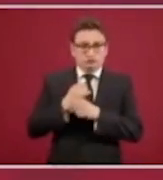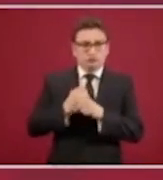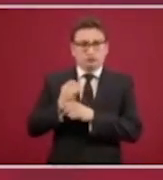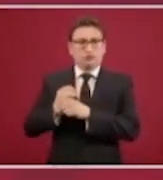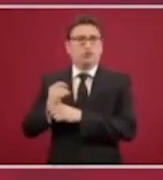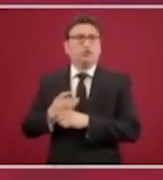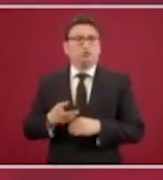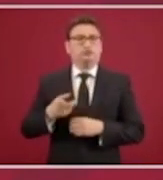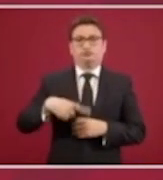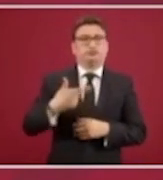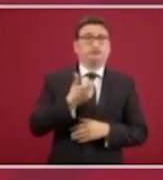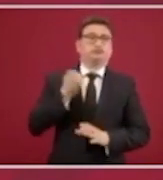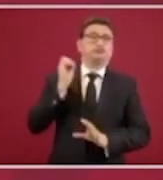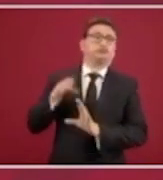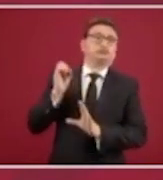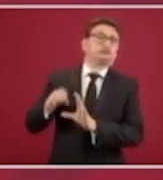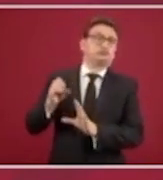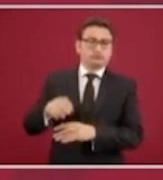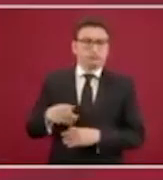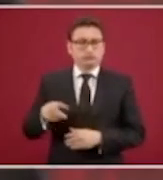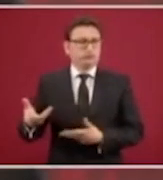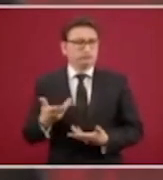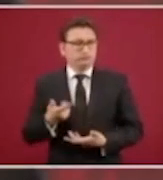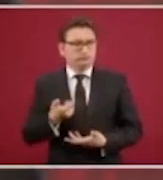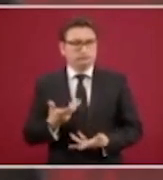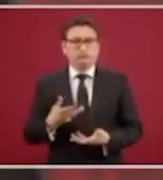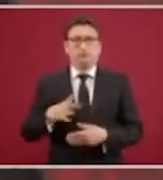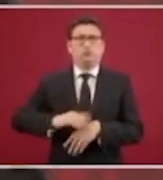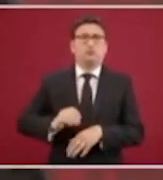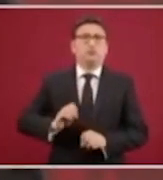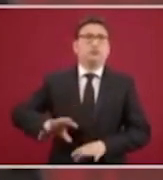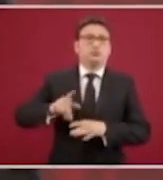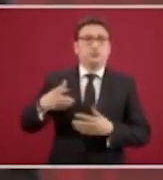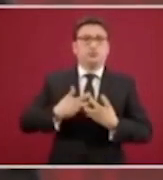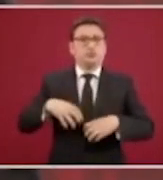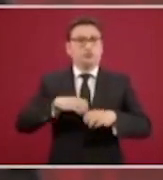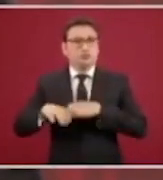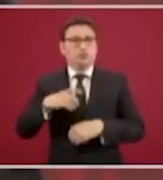y eran como subsidios a las empresas